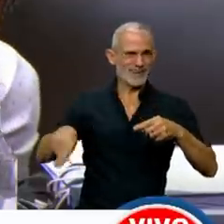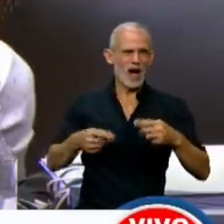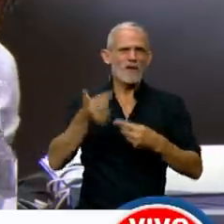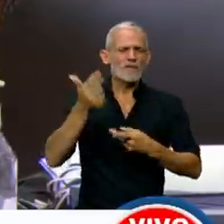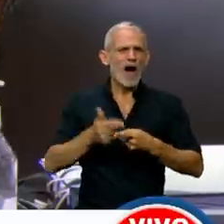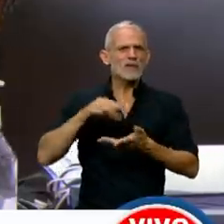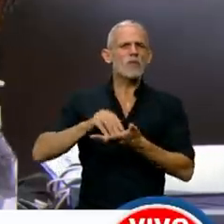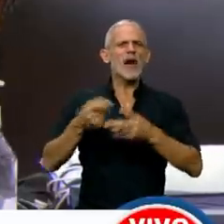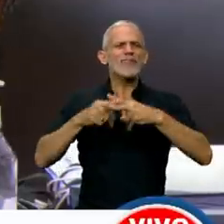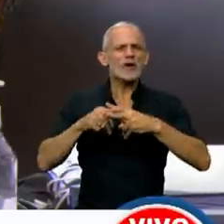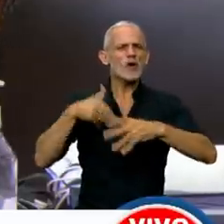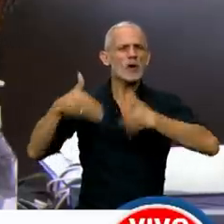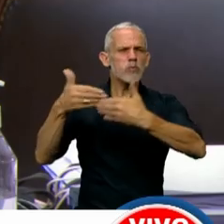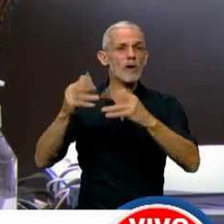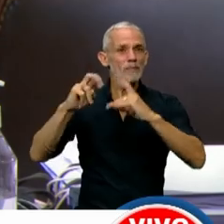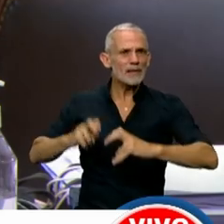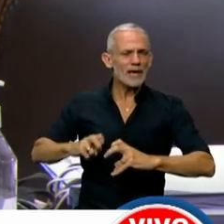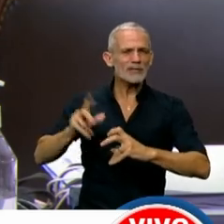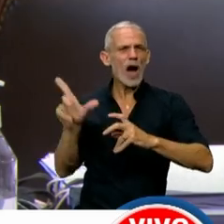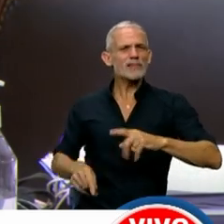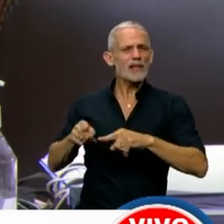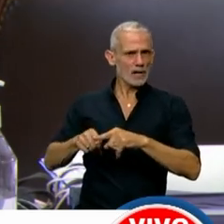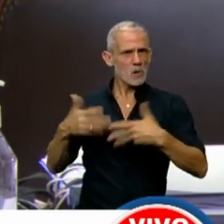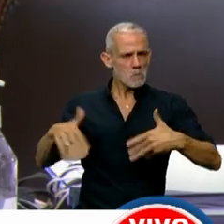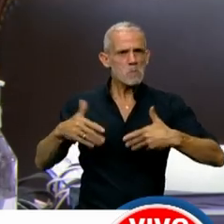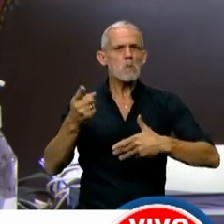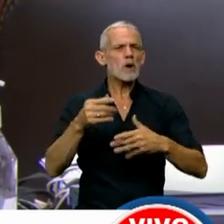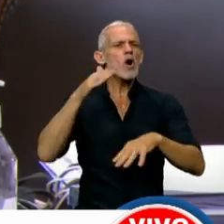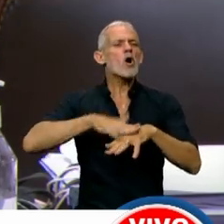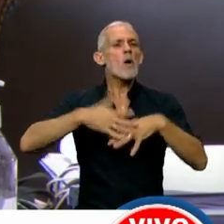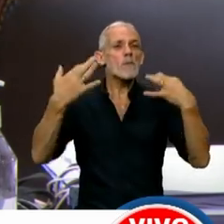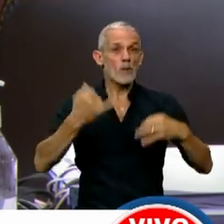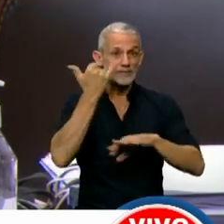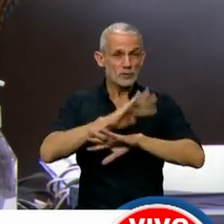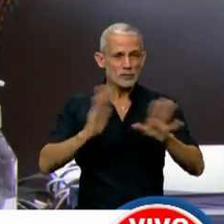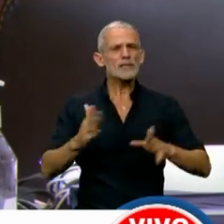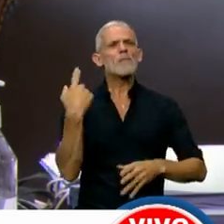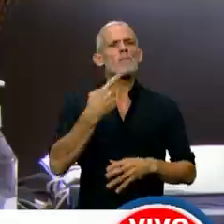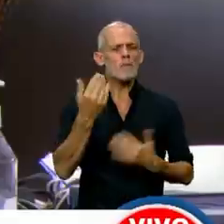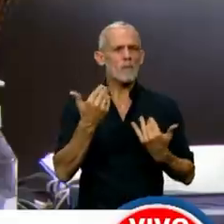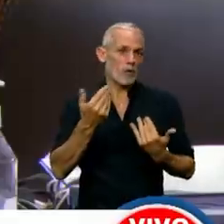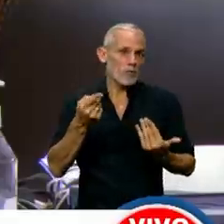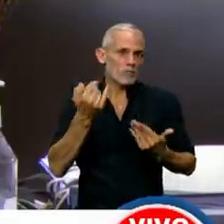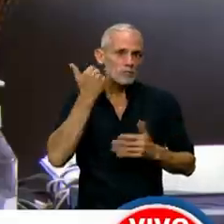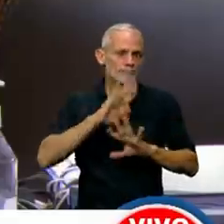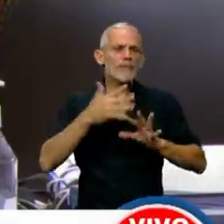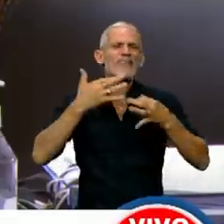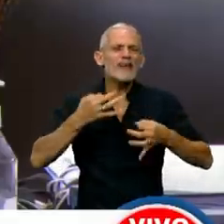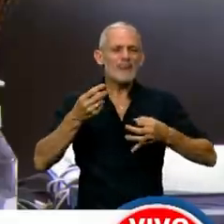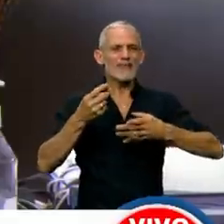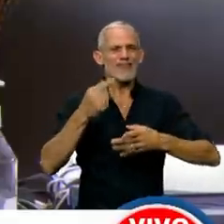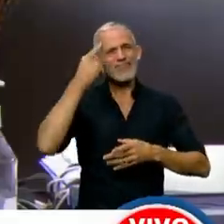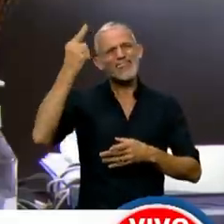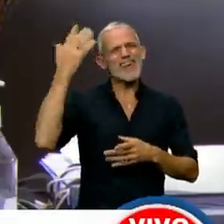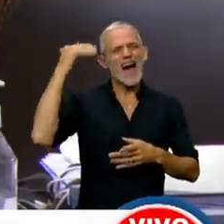científica tecnológica a partir de este compromiso vamos a comenzar a hacer realidad la